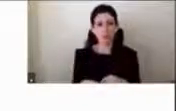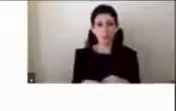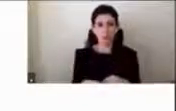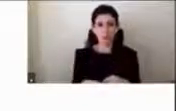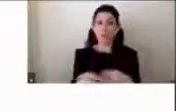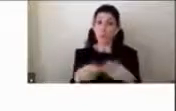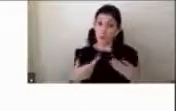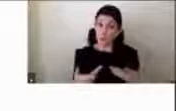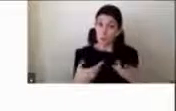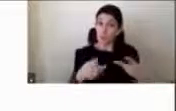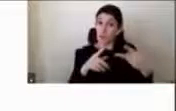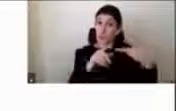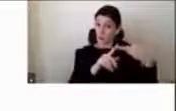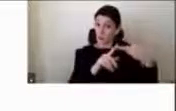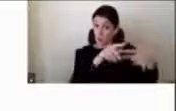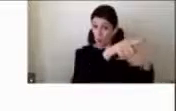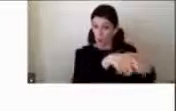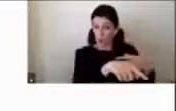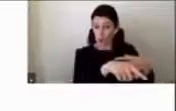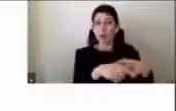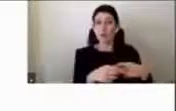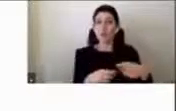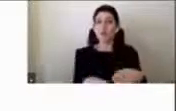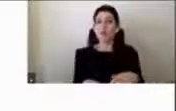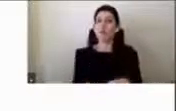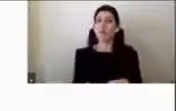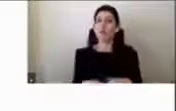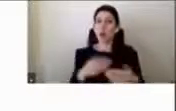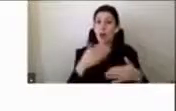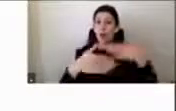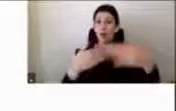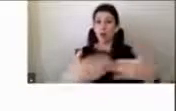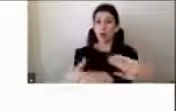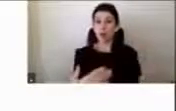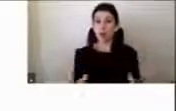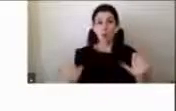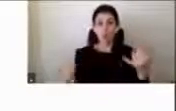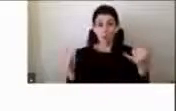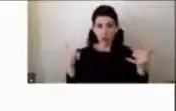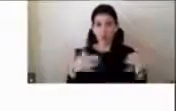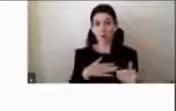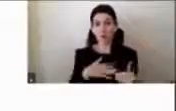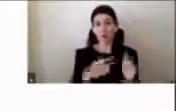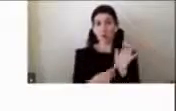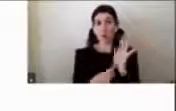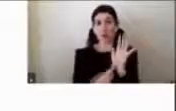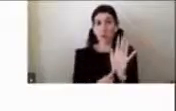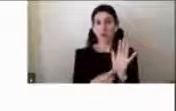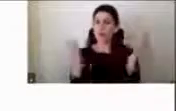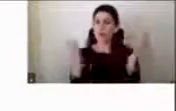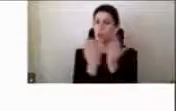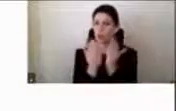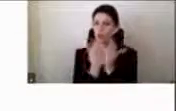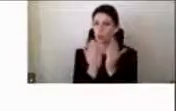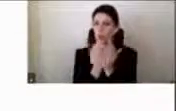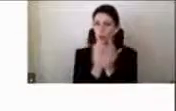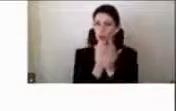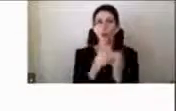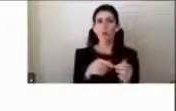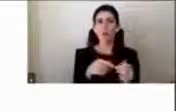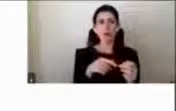juego. Y quiero contarles de un estudio realizado por Kearney y su equipo, en donde lo que hicieron